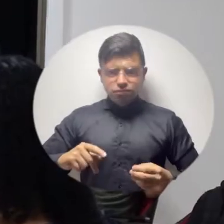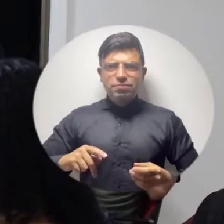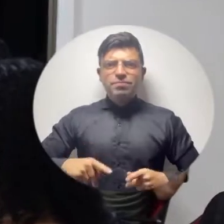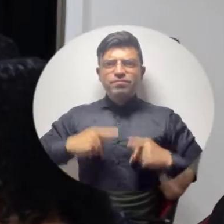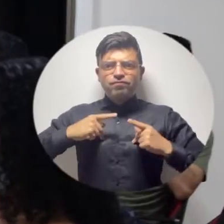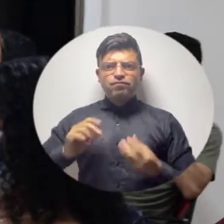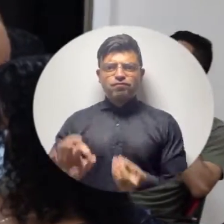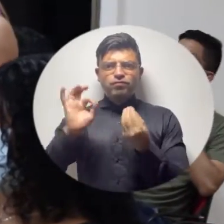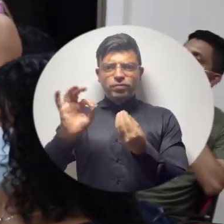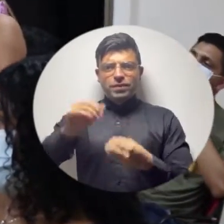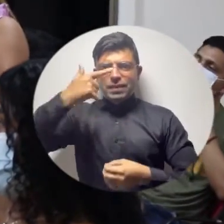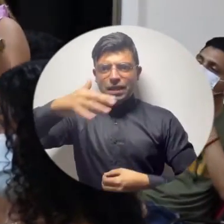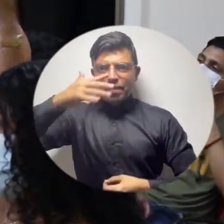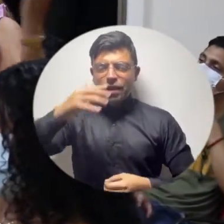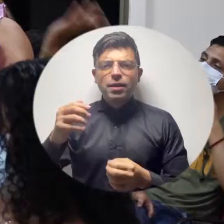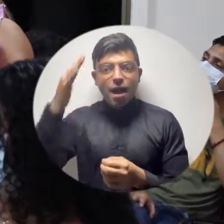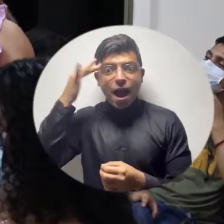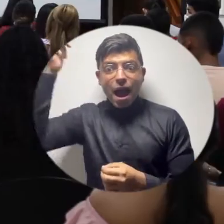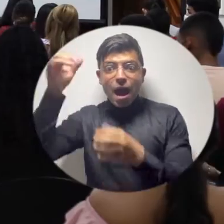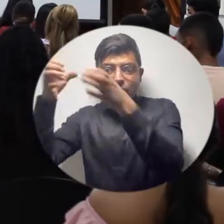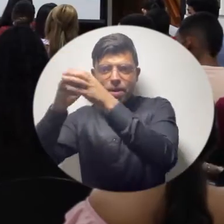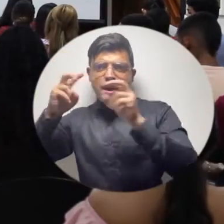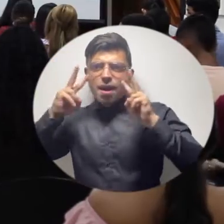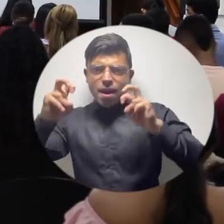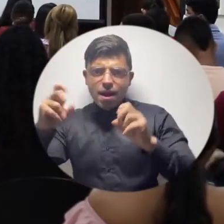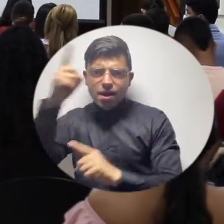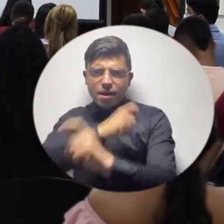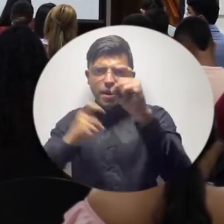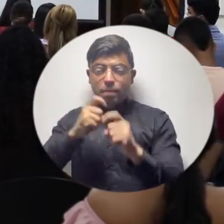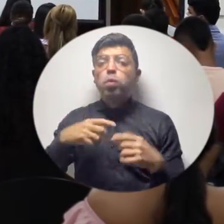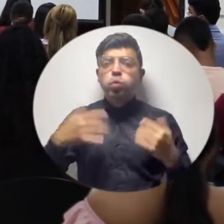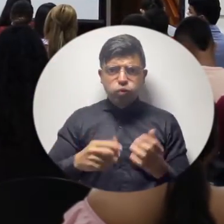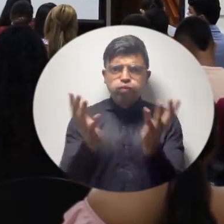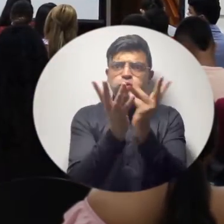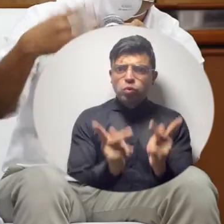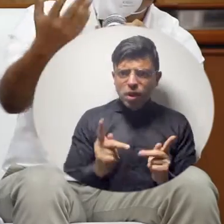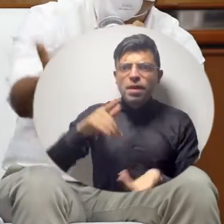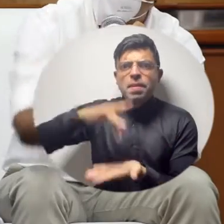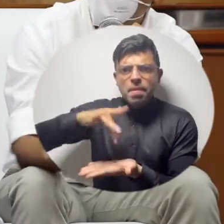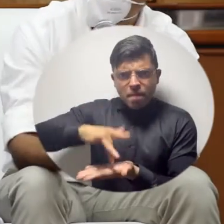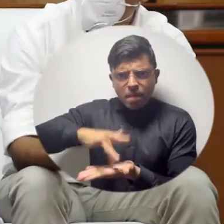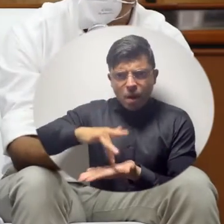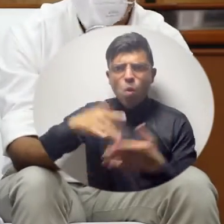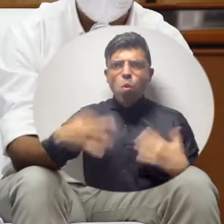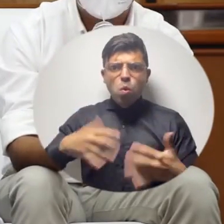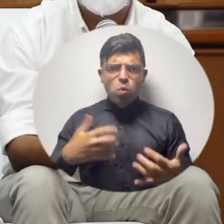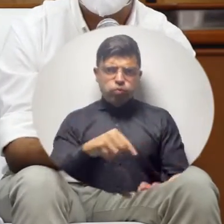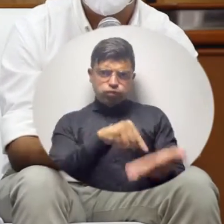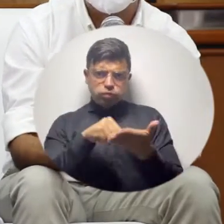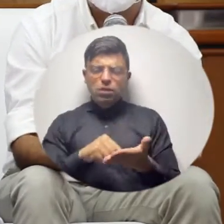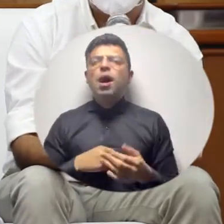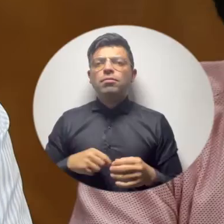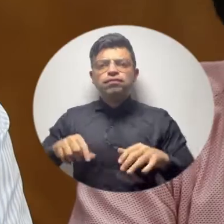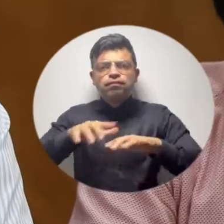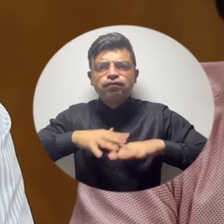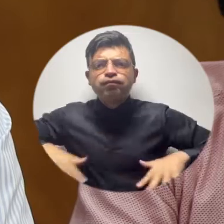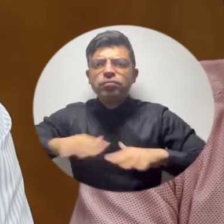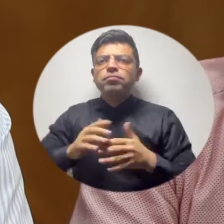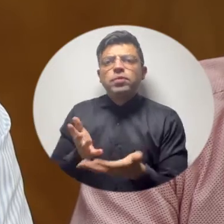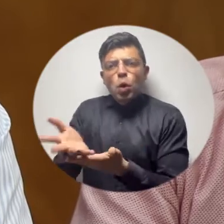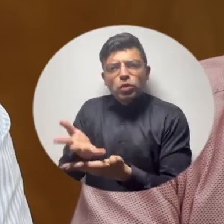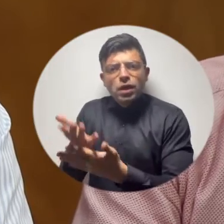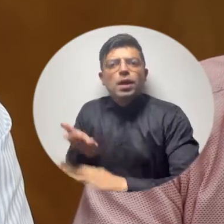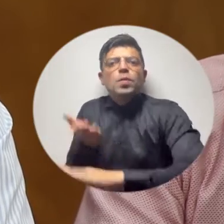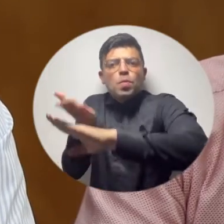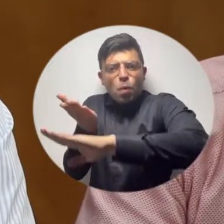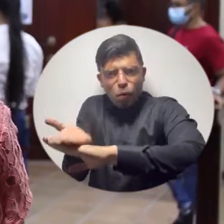un análisis desde la academia, donde se destacó la activa participación de los estudiantes, también fue un escenario para generar recomendaciones y propuestas